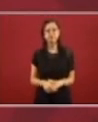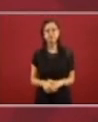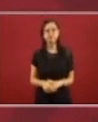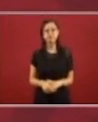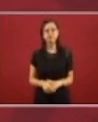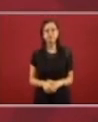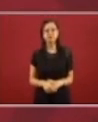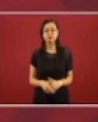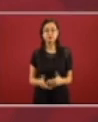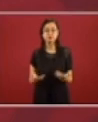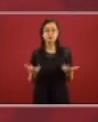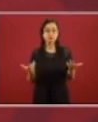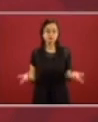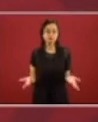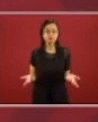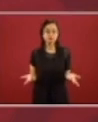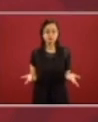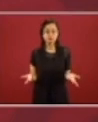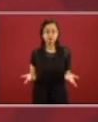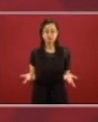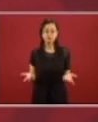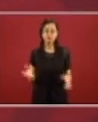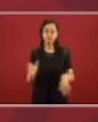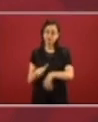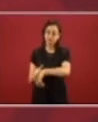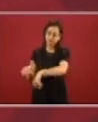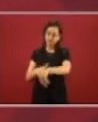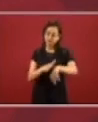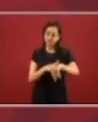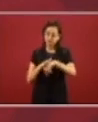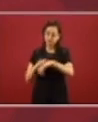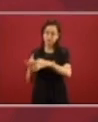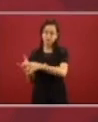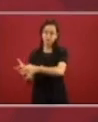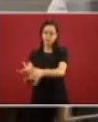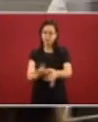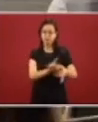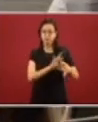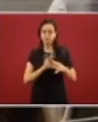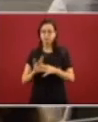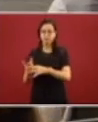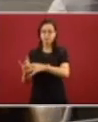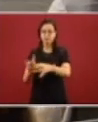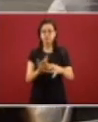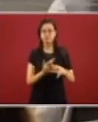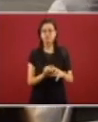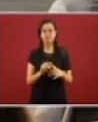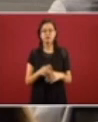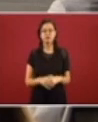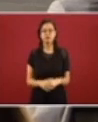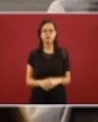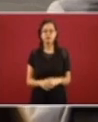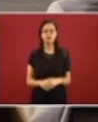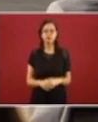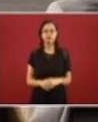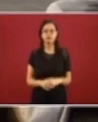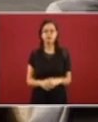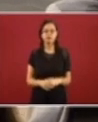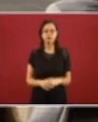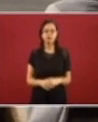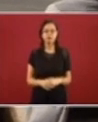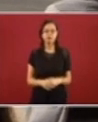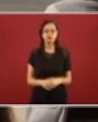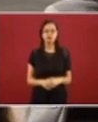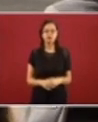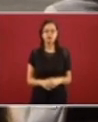De modo que a la unidad, sí, no le hace que